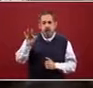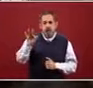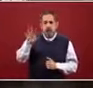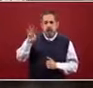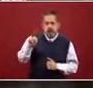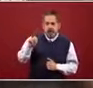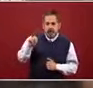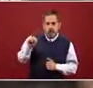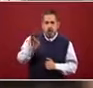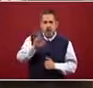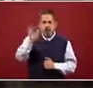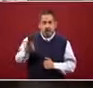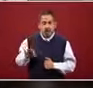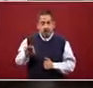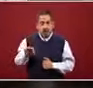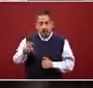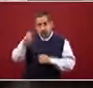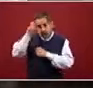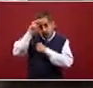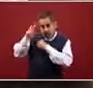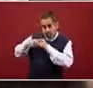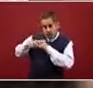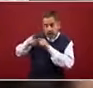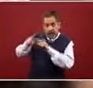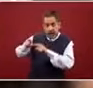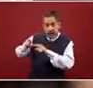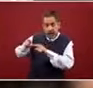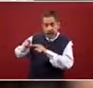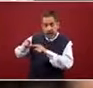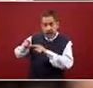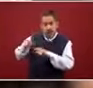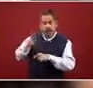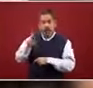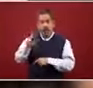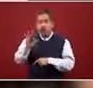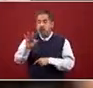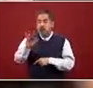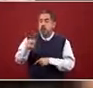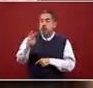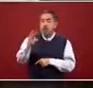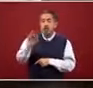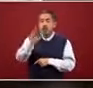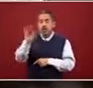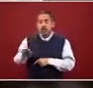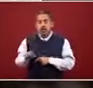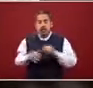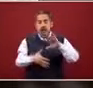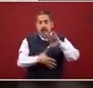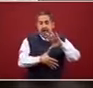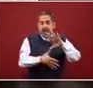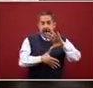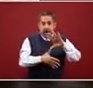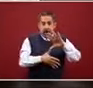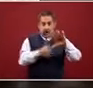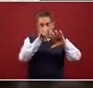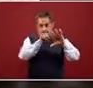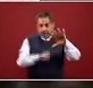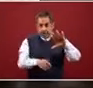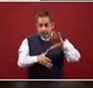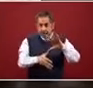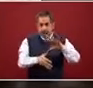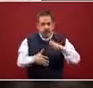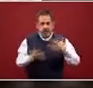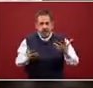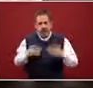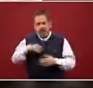el 49% de los casos está en Europa, pero el 42% está en América ya.